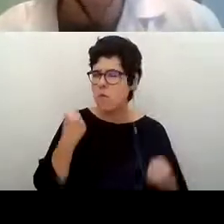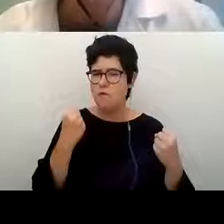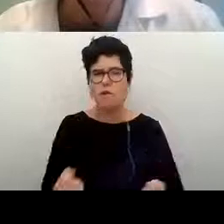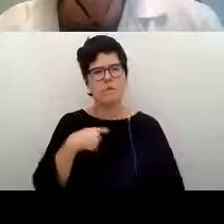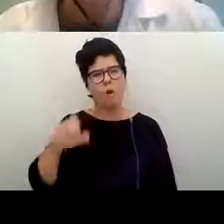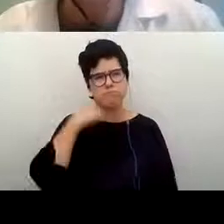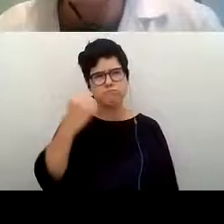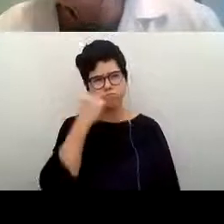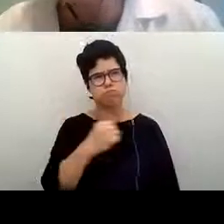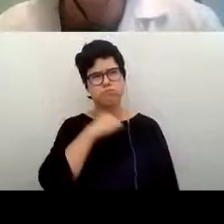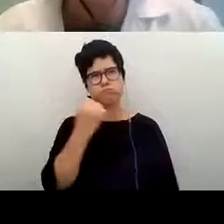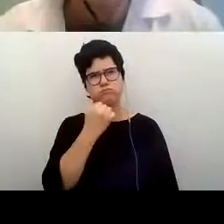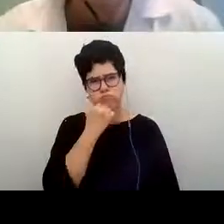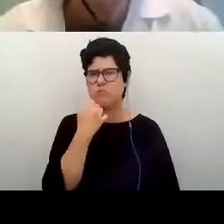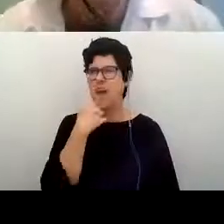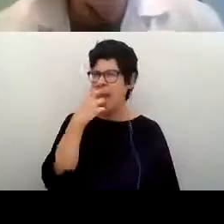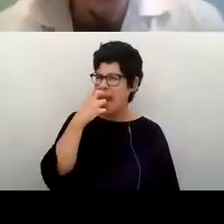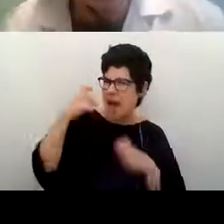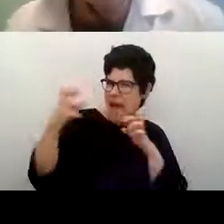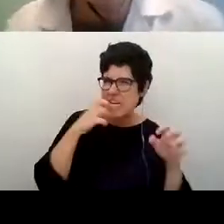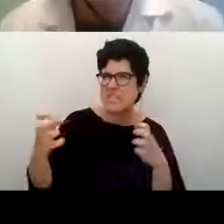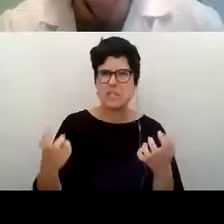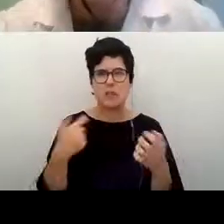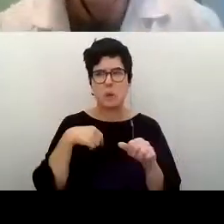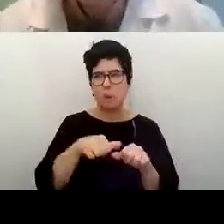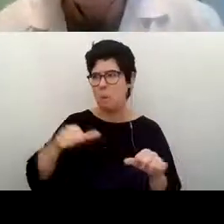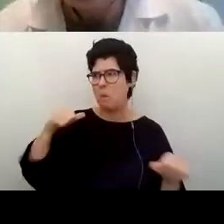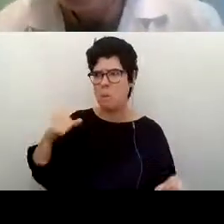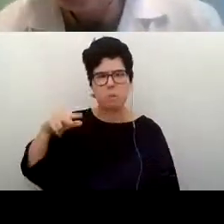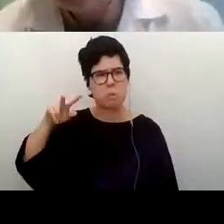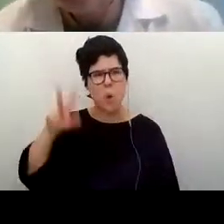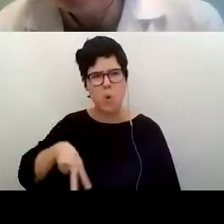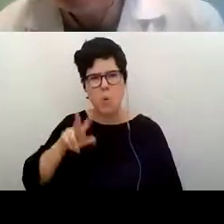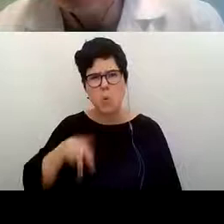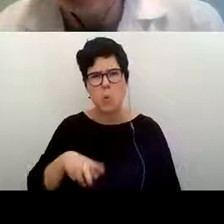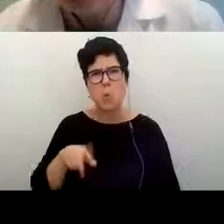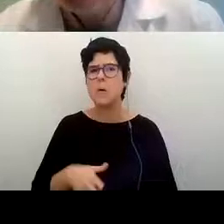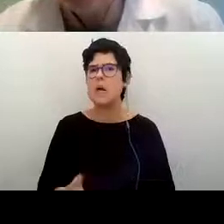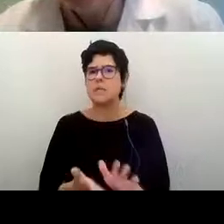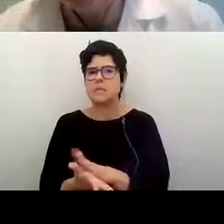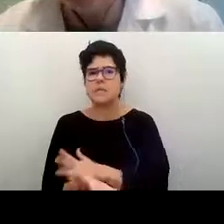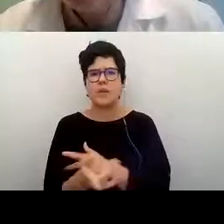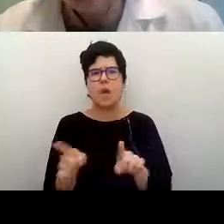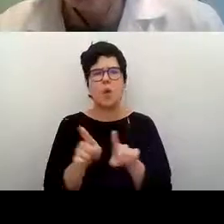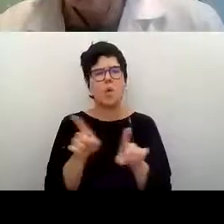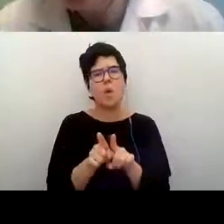la cuenta, grito, chillo, cuando nunca ha sido así. La denominada labilidad emocional, es